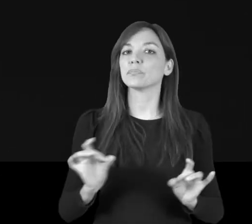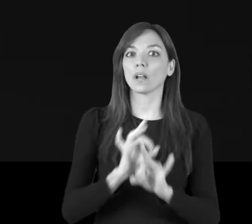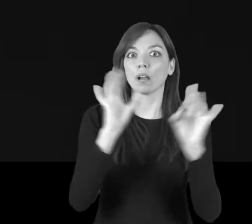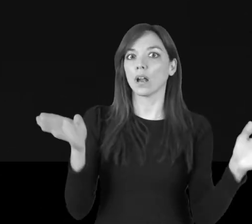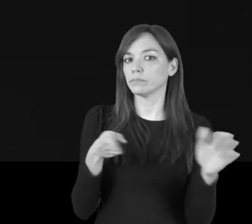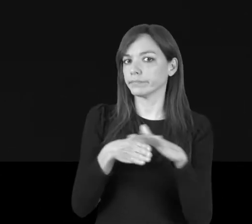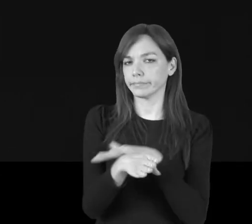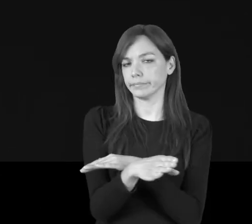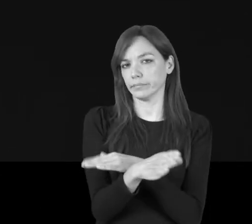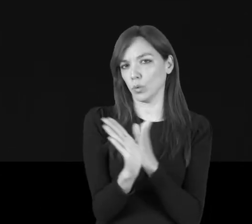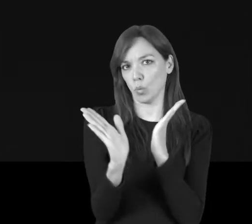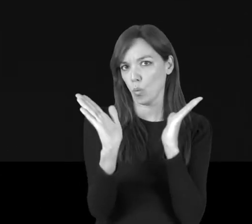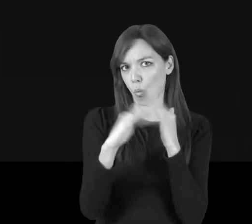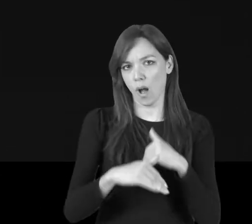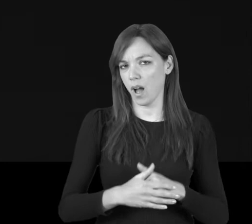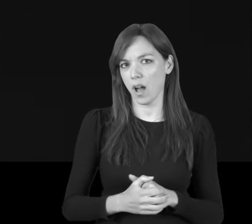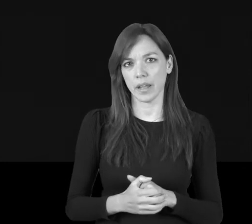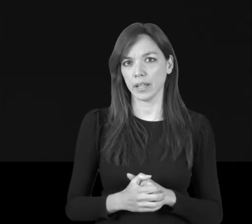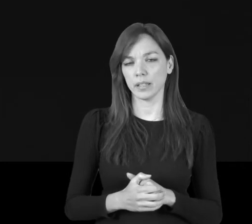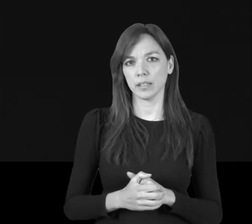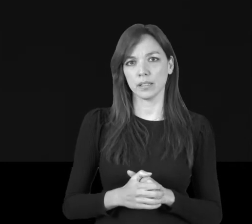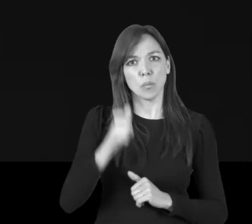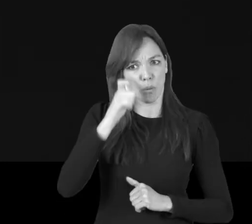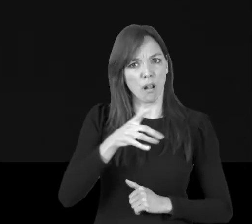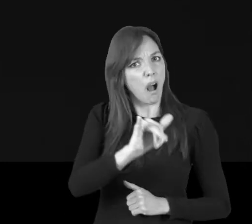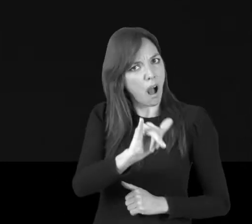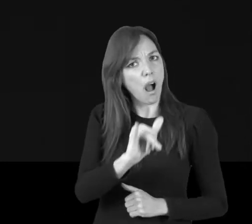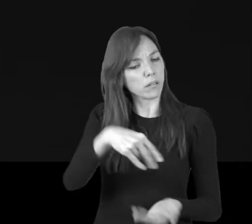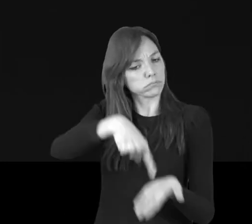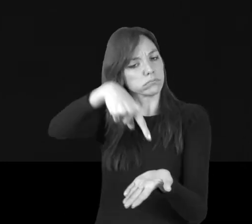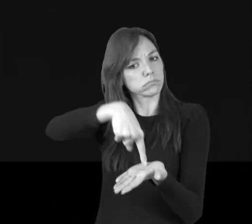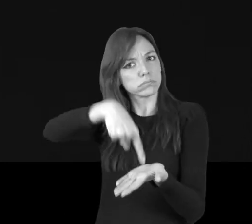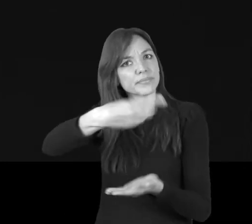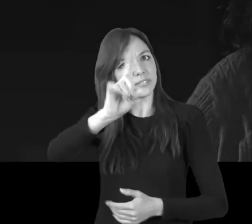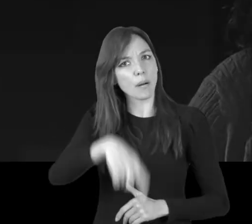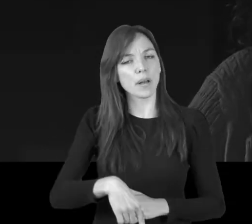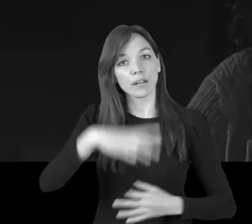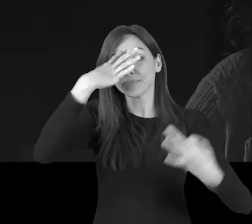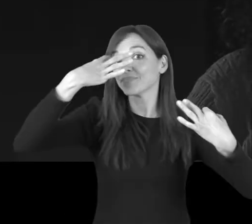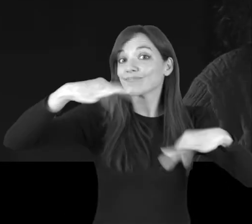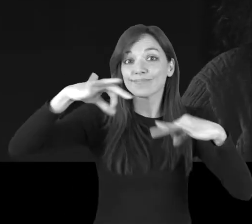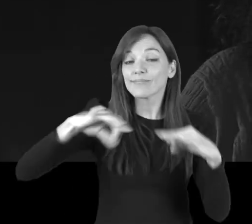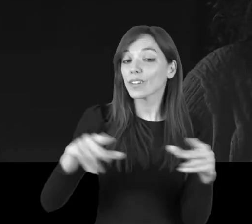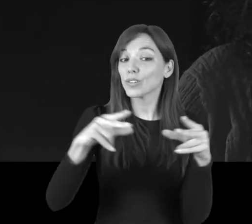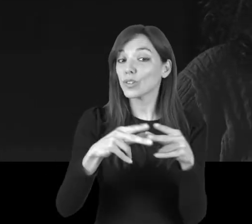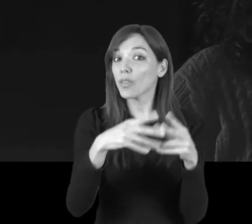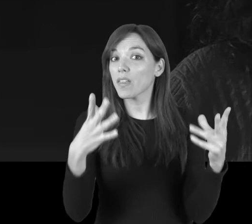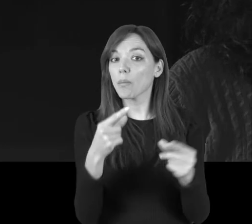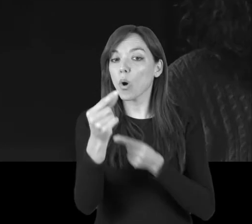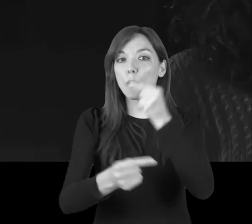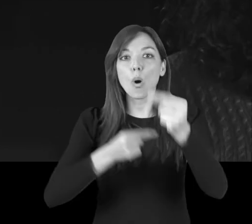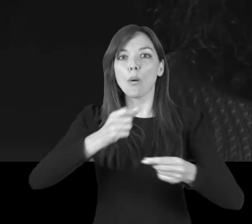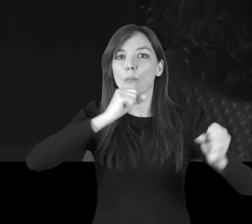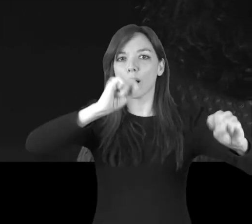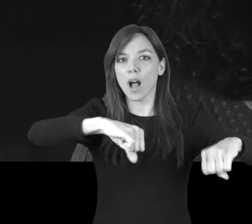pequeñito, por supuesto la accesibilidad es prácticamente nula, los de los pueblos también existimos. No nos damos cuenta que